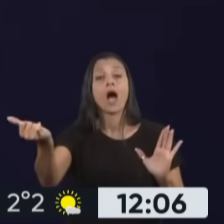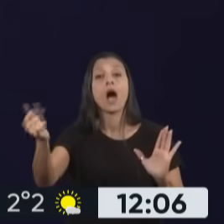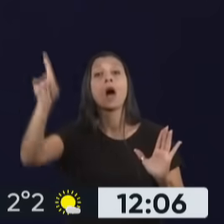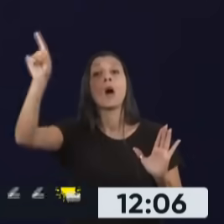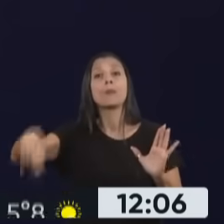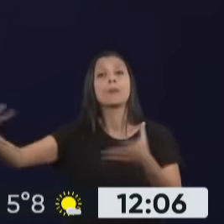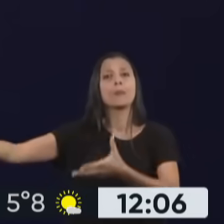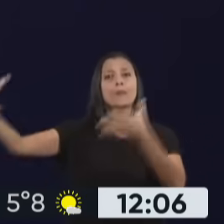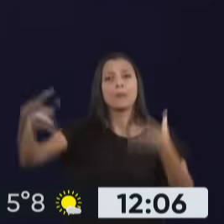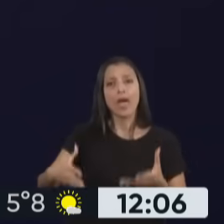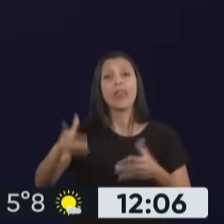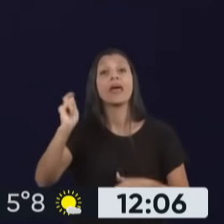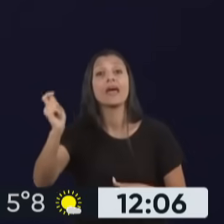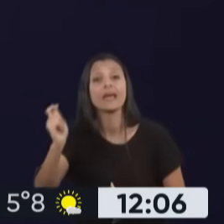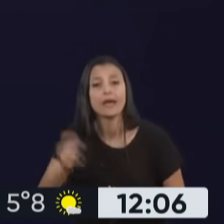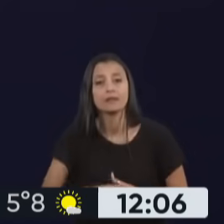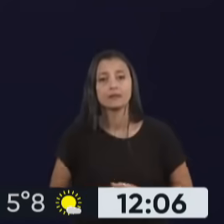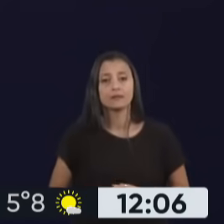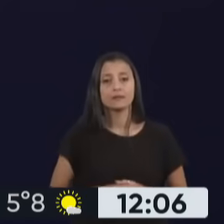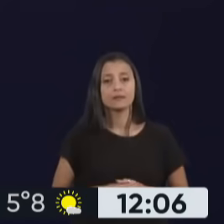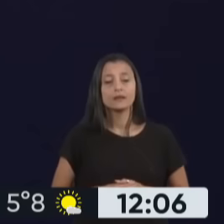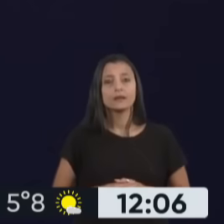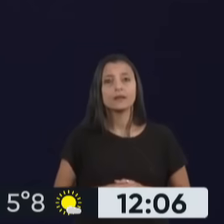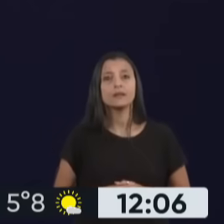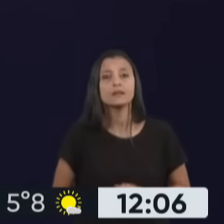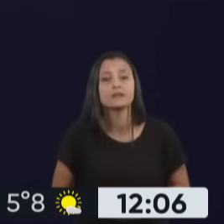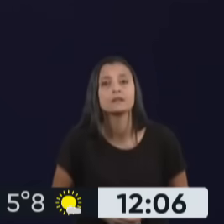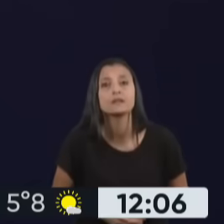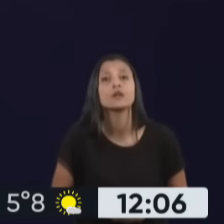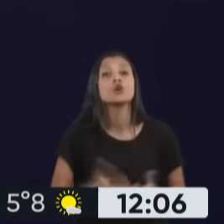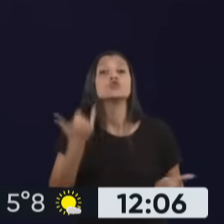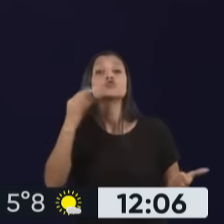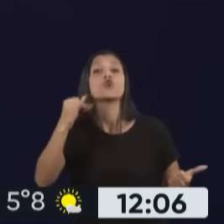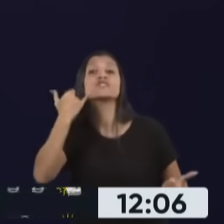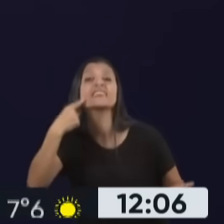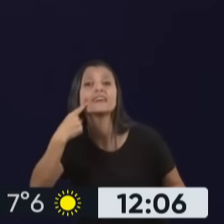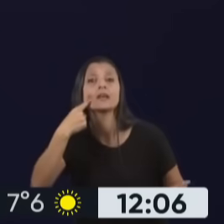Fondo Monetario, encabezada por Vikas Joshi o Joshi,